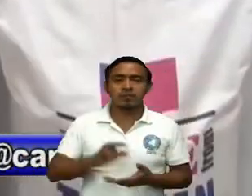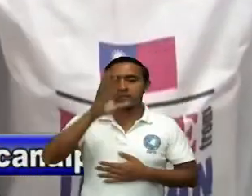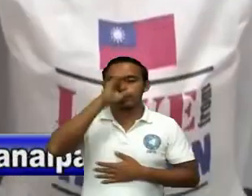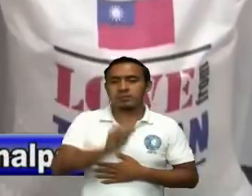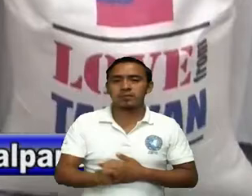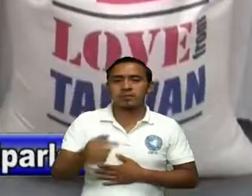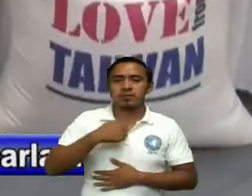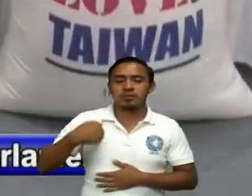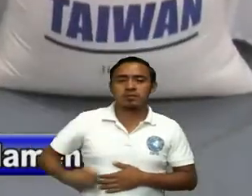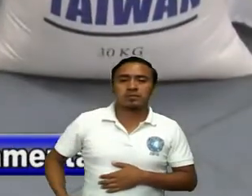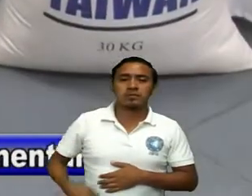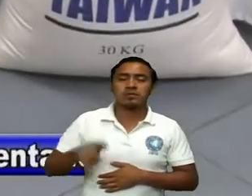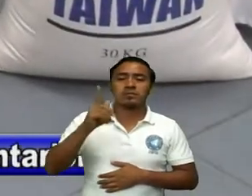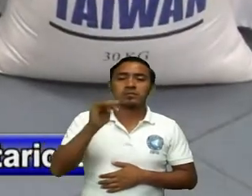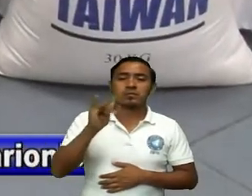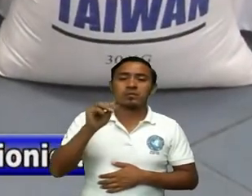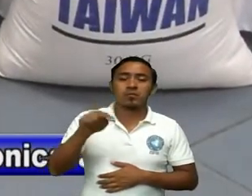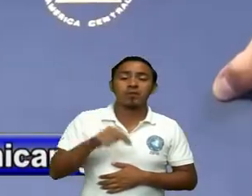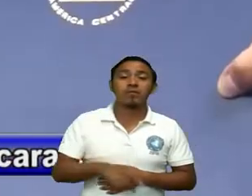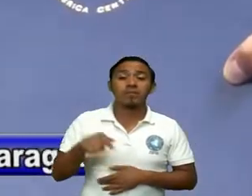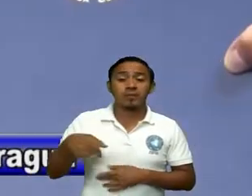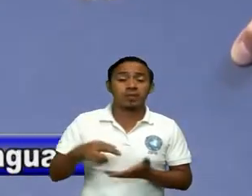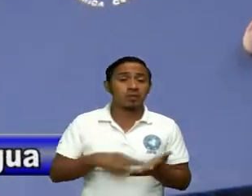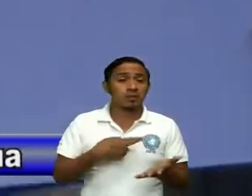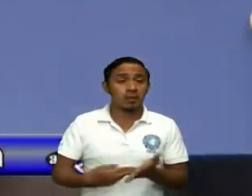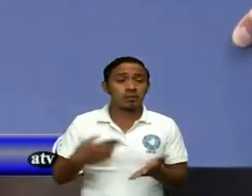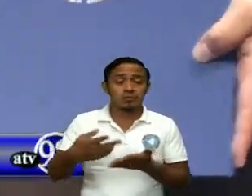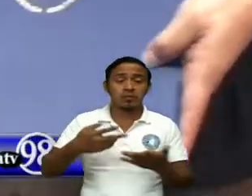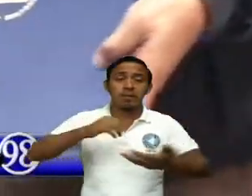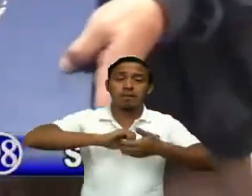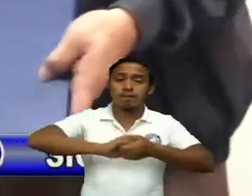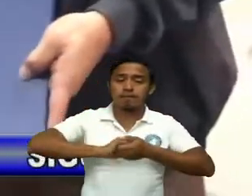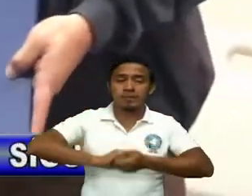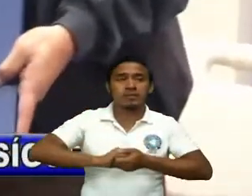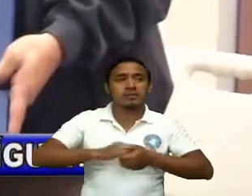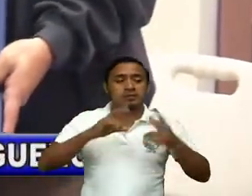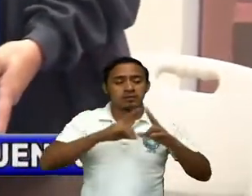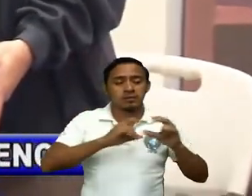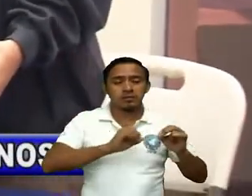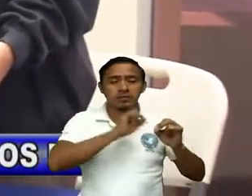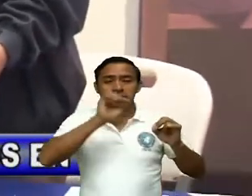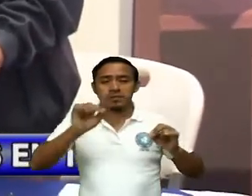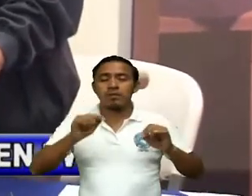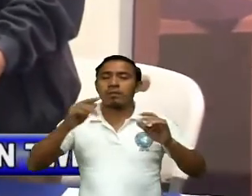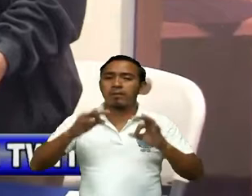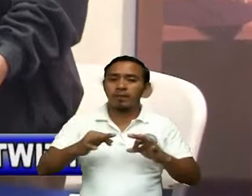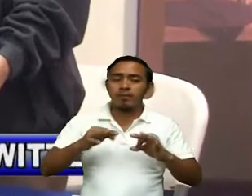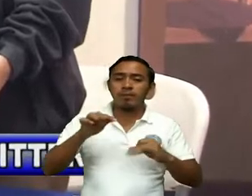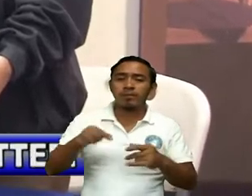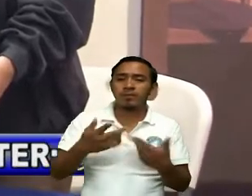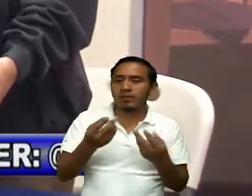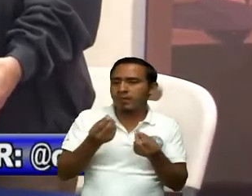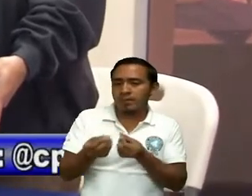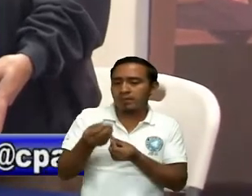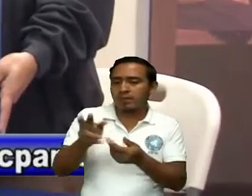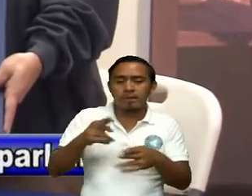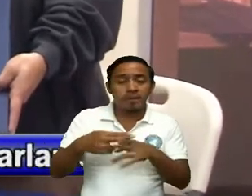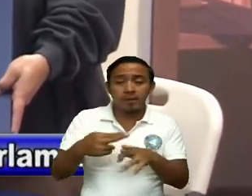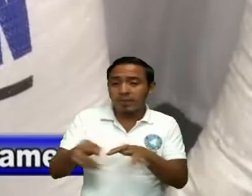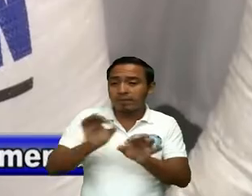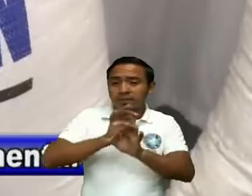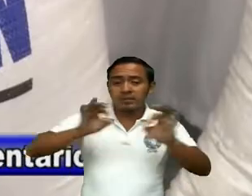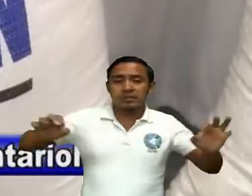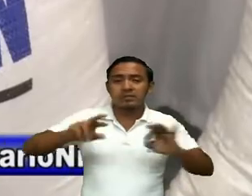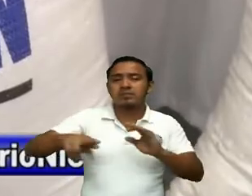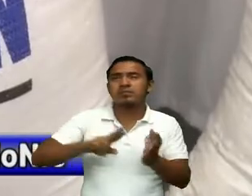de China-Taiwán afirmó que este donativo fortalece los lazos de amistad y cariño entre Nicaragua, ya que el mismo no tiene precio.